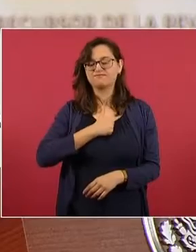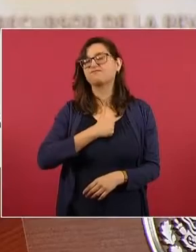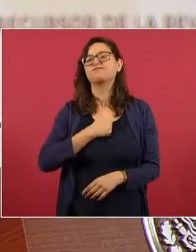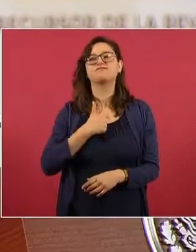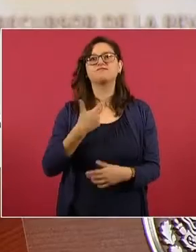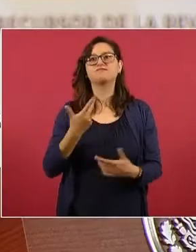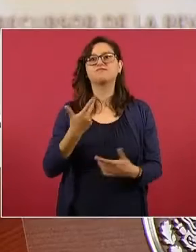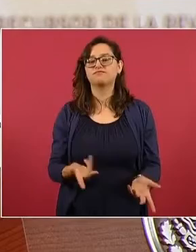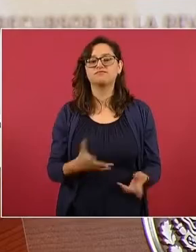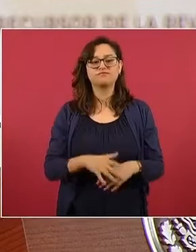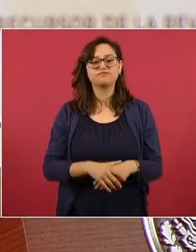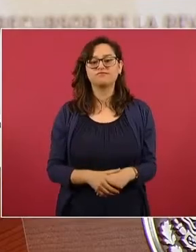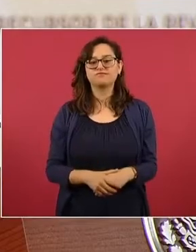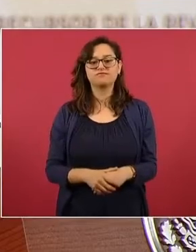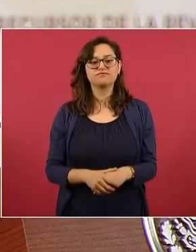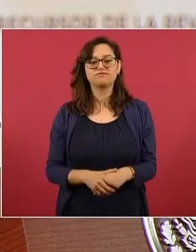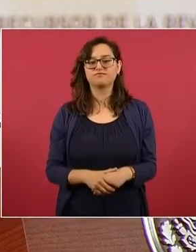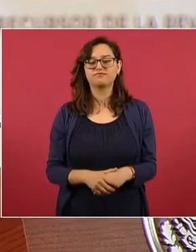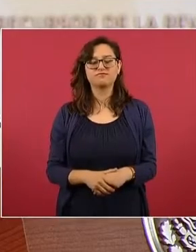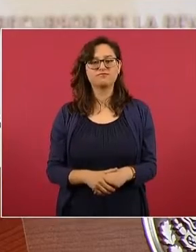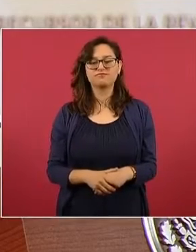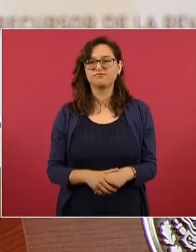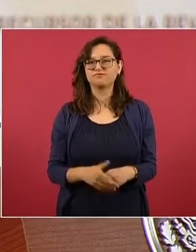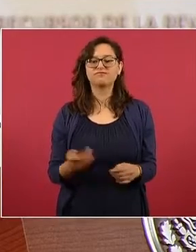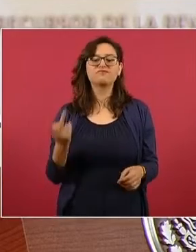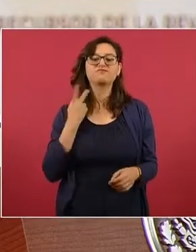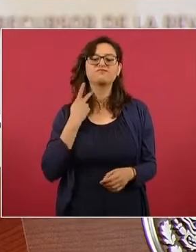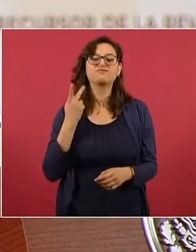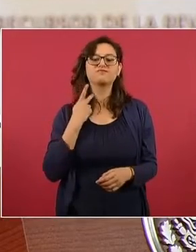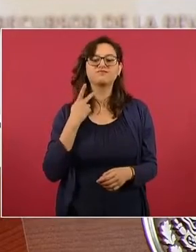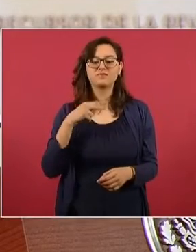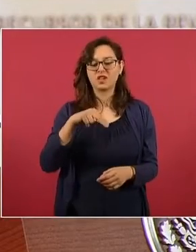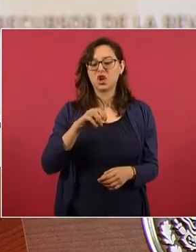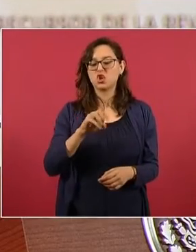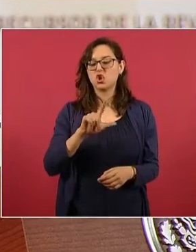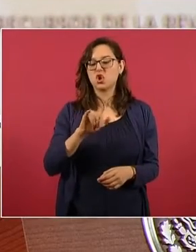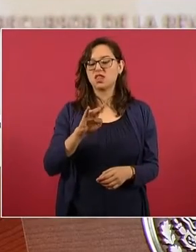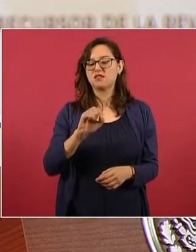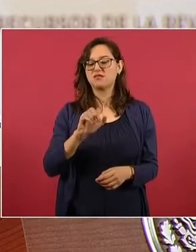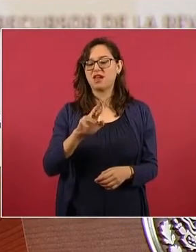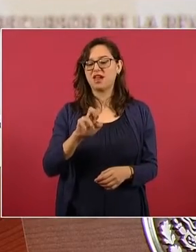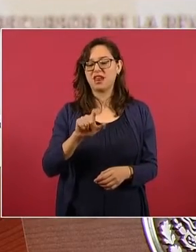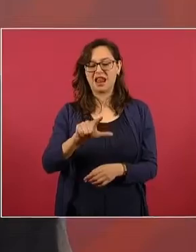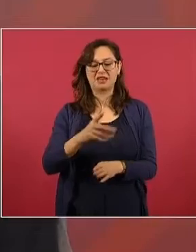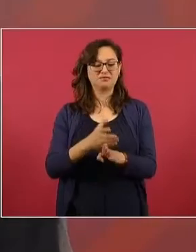neoliberal o neoporfirista,